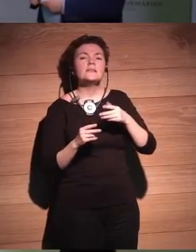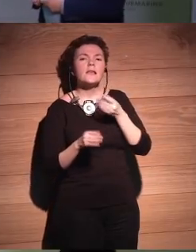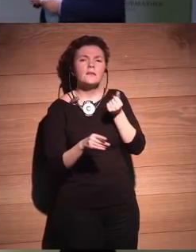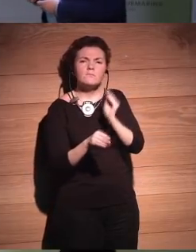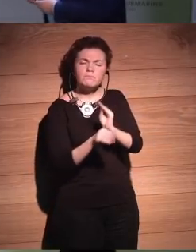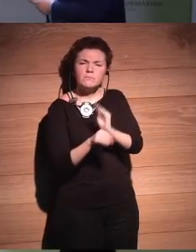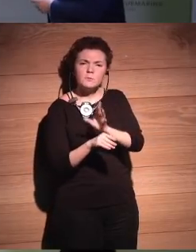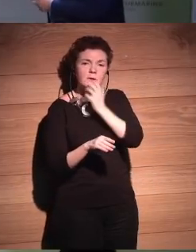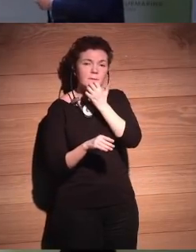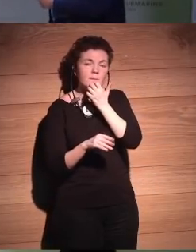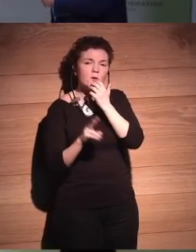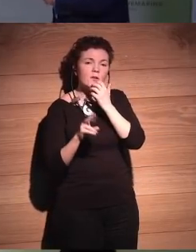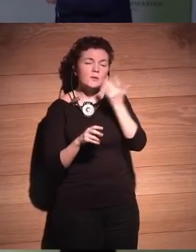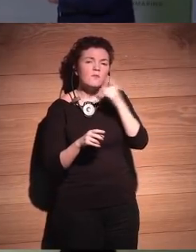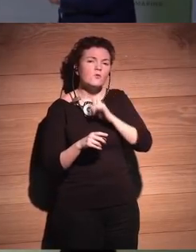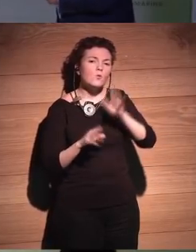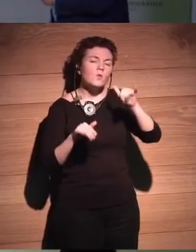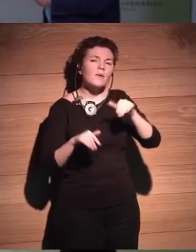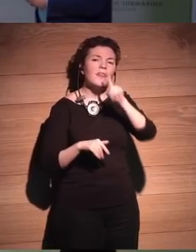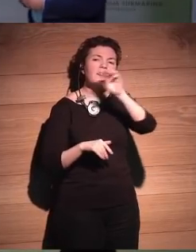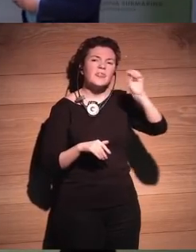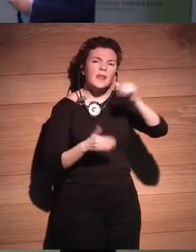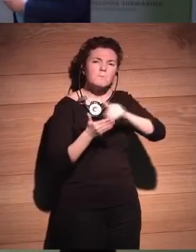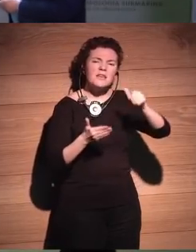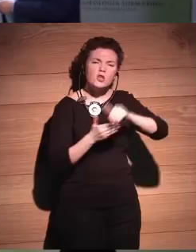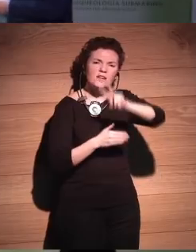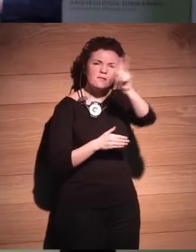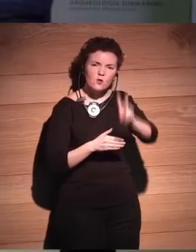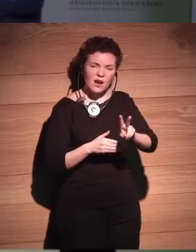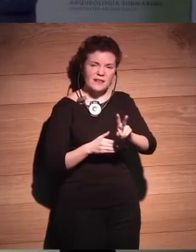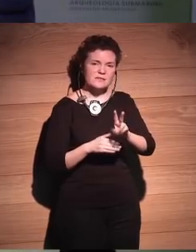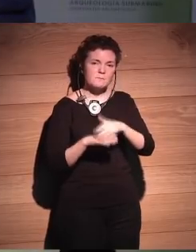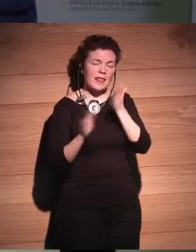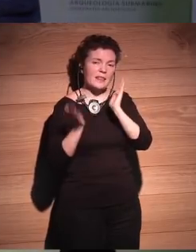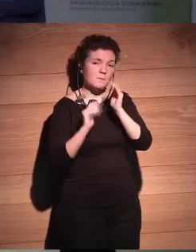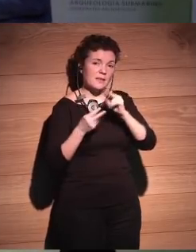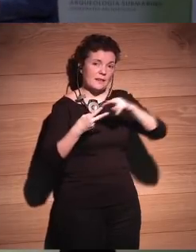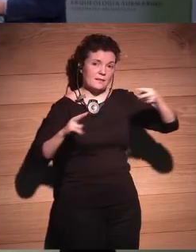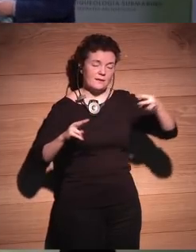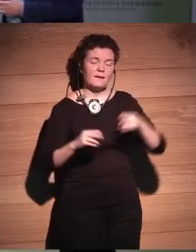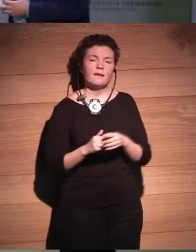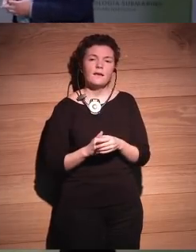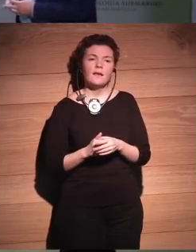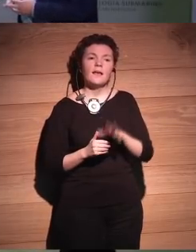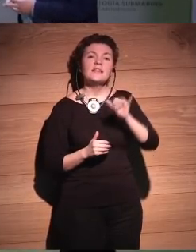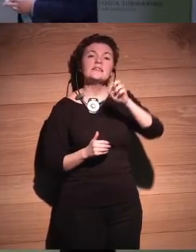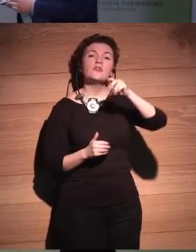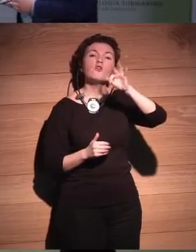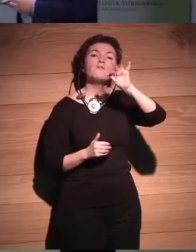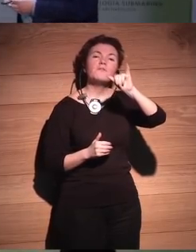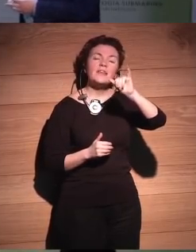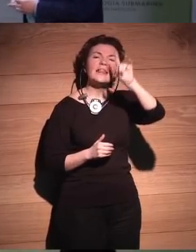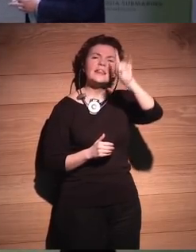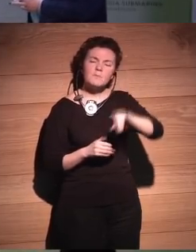invirtiendo, por ejemplo, en el caso de la última fundación, $100 millones en estas terapias. Y tenemos Sanofi, que está también haciendo